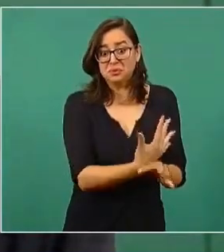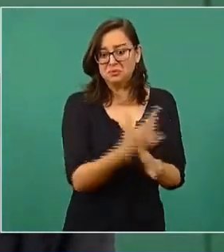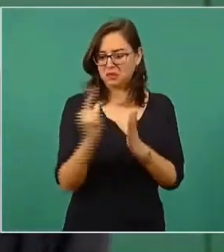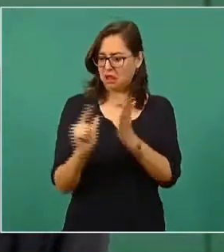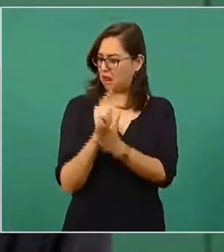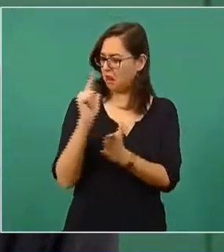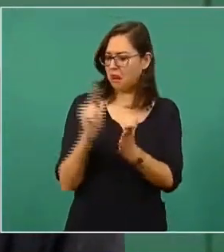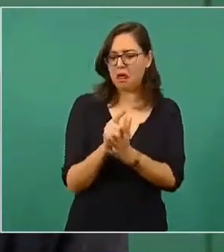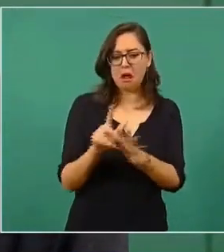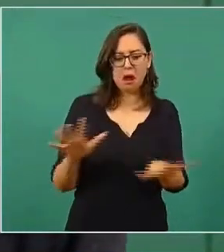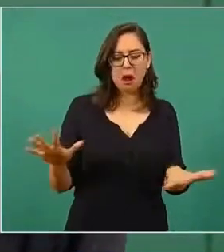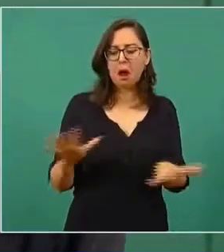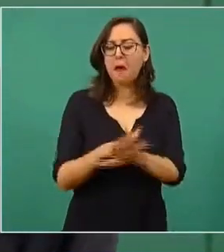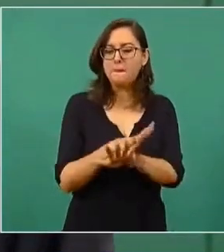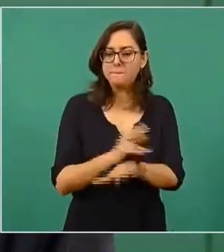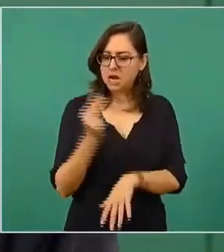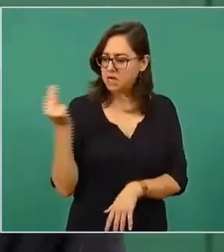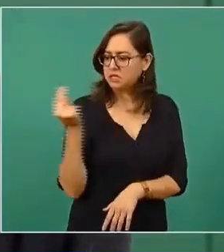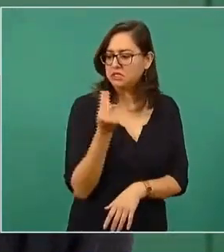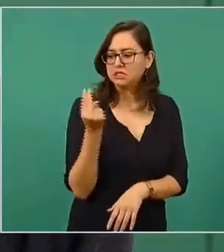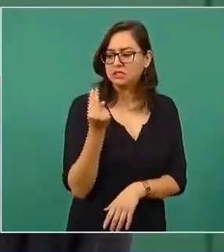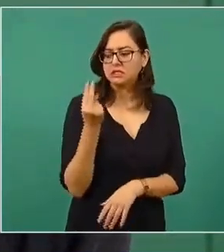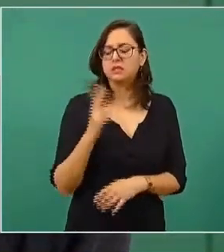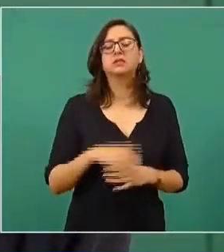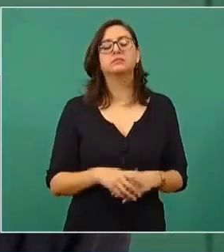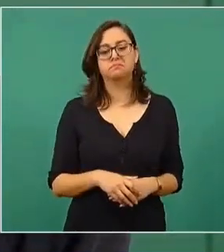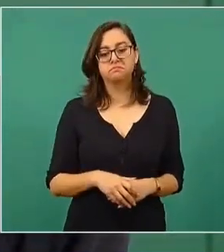¿Qué pasó? Entregaron las concesiones,